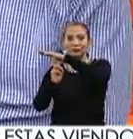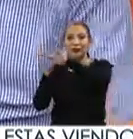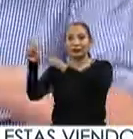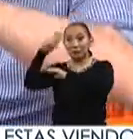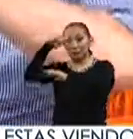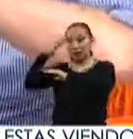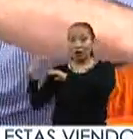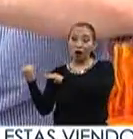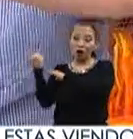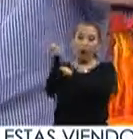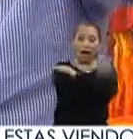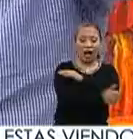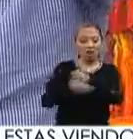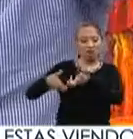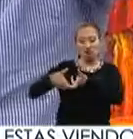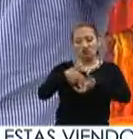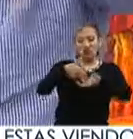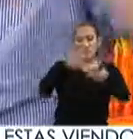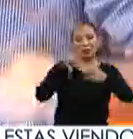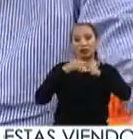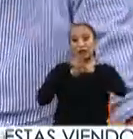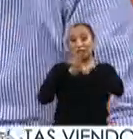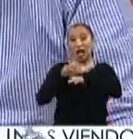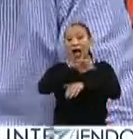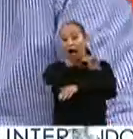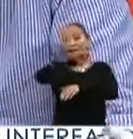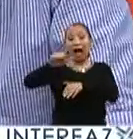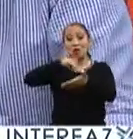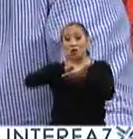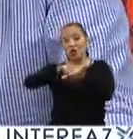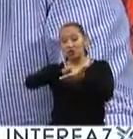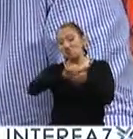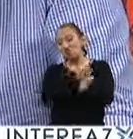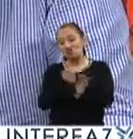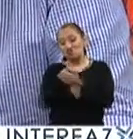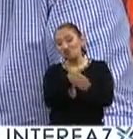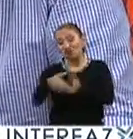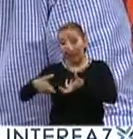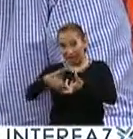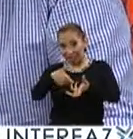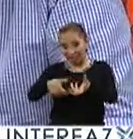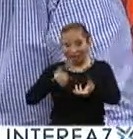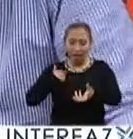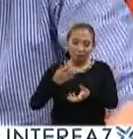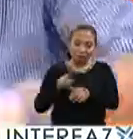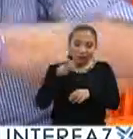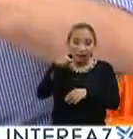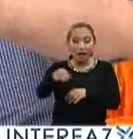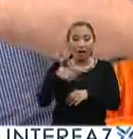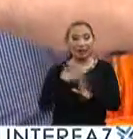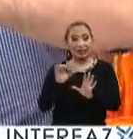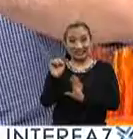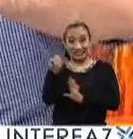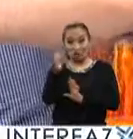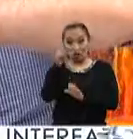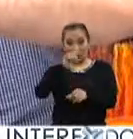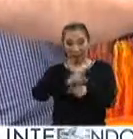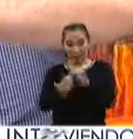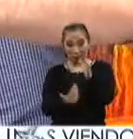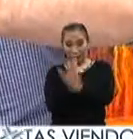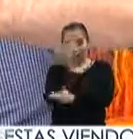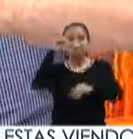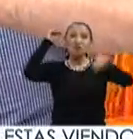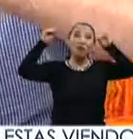desde México, llevando toda la ruta que llevan los migrantes hasta Nueva York, por carretera, y un día en septiembre, un día en la mañana